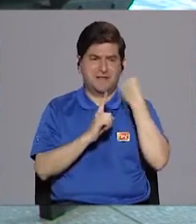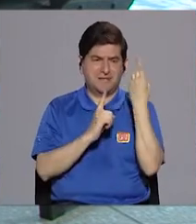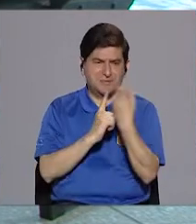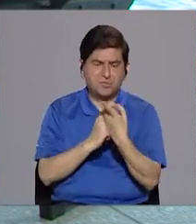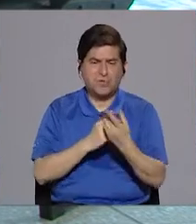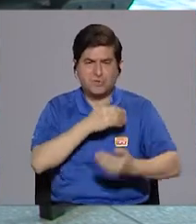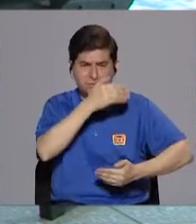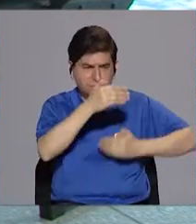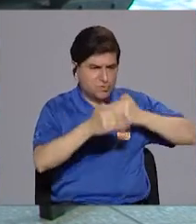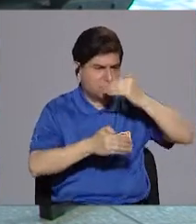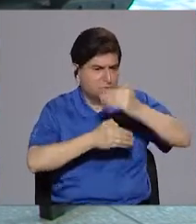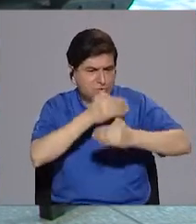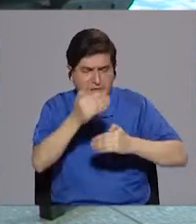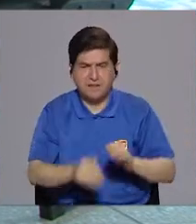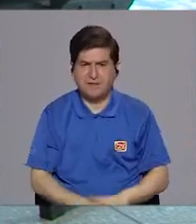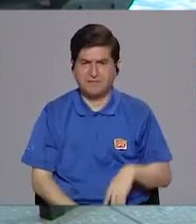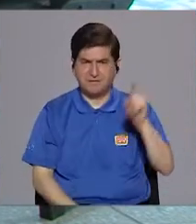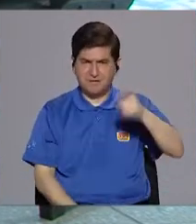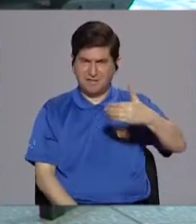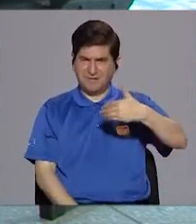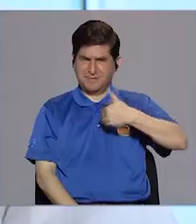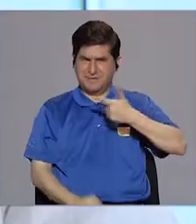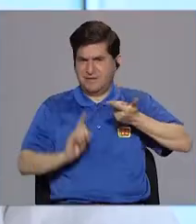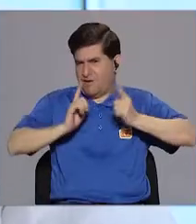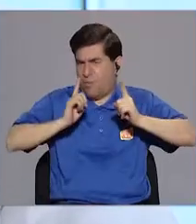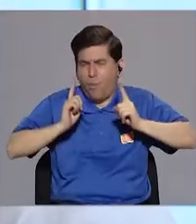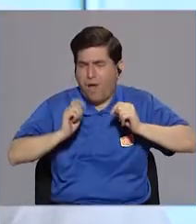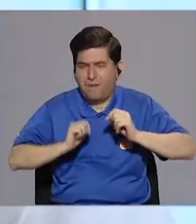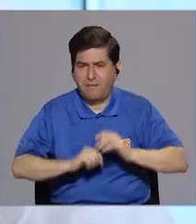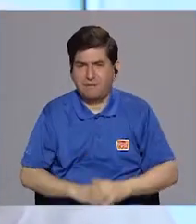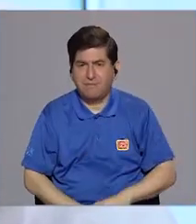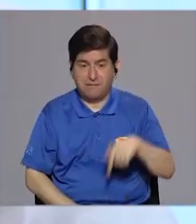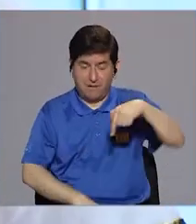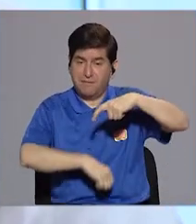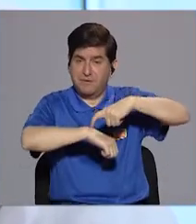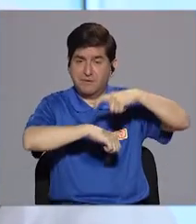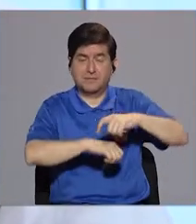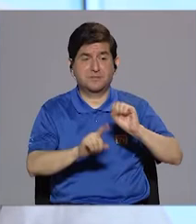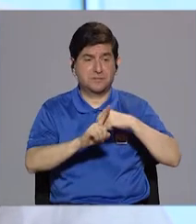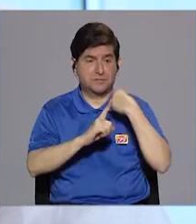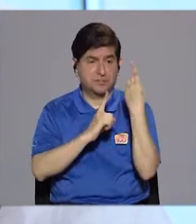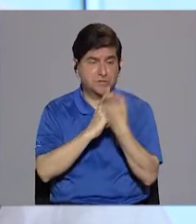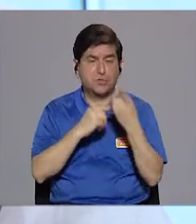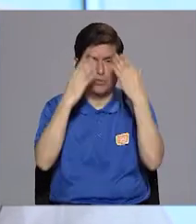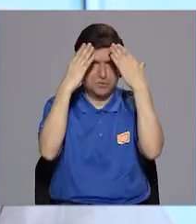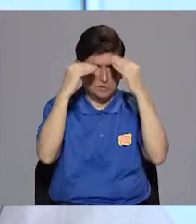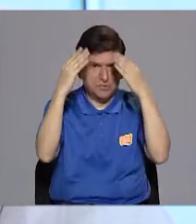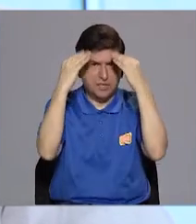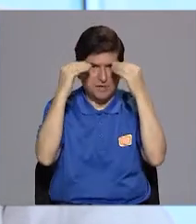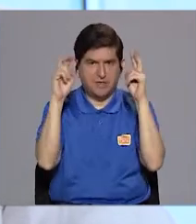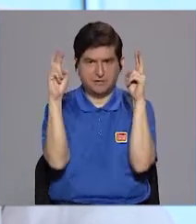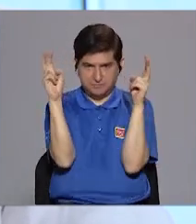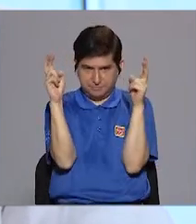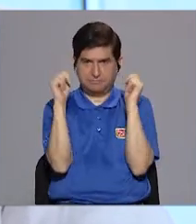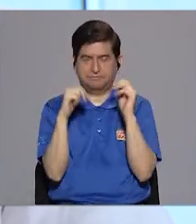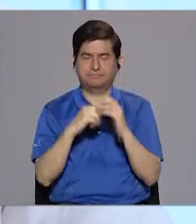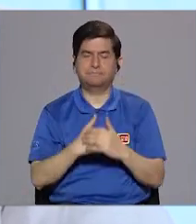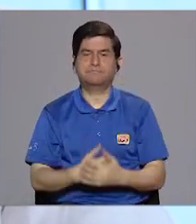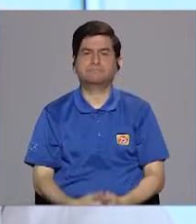¿no? ¿Cuáles son las necesidades que tiene la sociedad? Hoy en día, por ejemplo, somos la sociedad de la información.